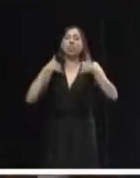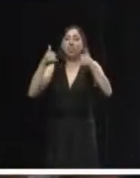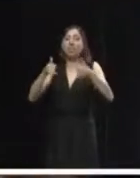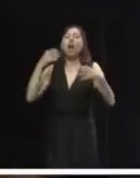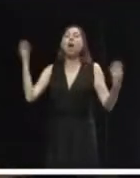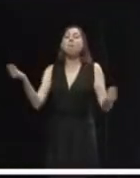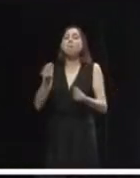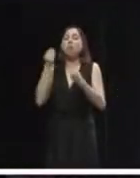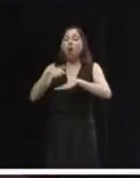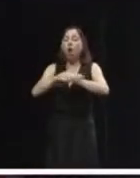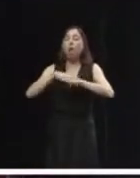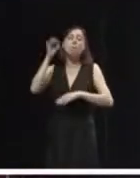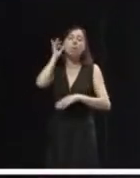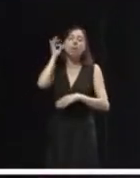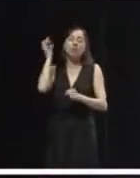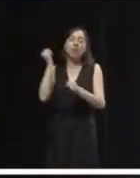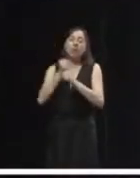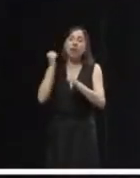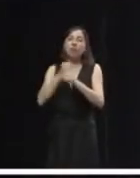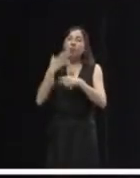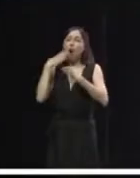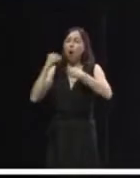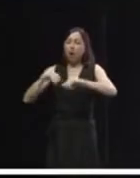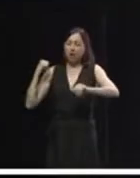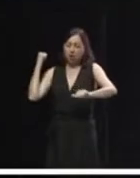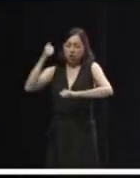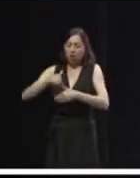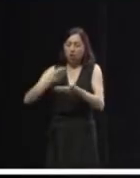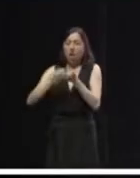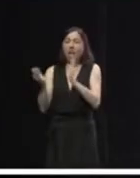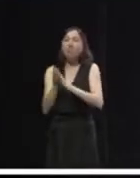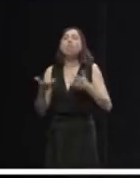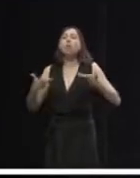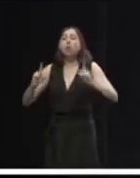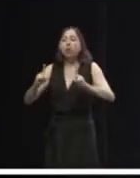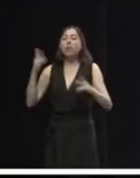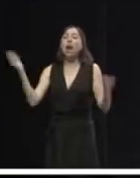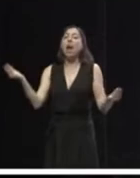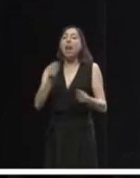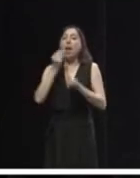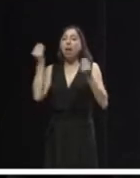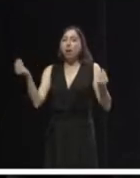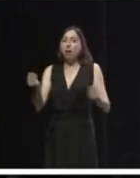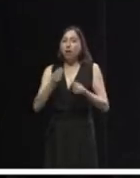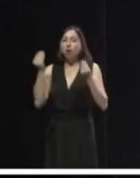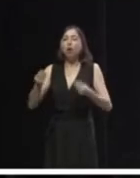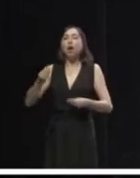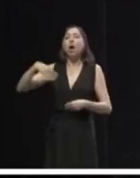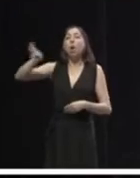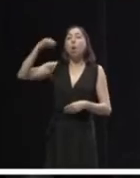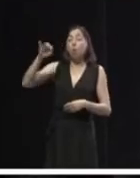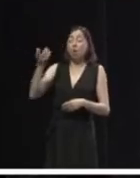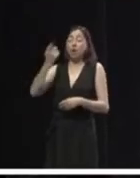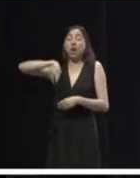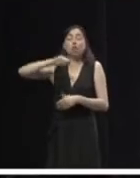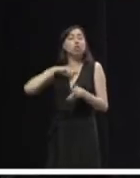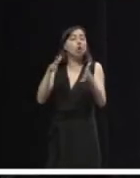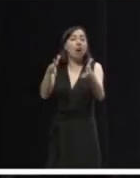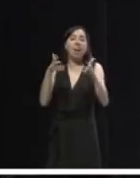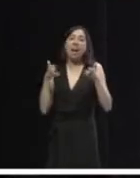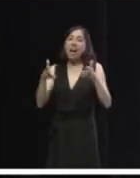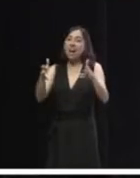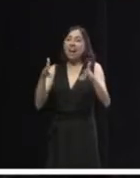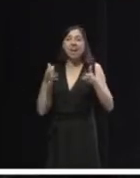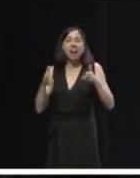mejor ministra de Trabajo de nuestra historia democrática, la mejor vicepresidenta del gobierno. ¡Vamos a ganar! ¡Vamos a